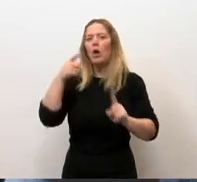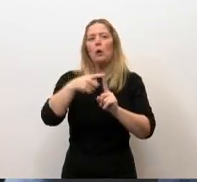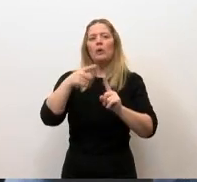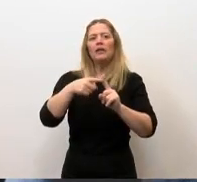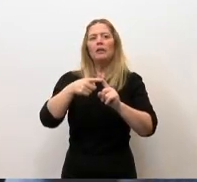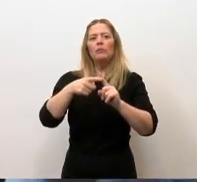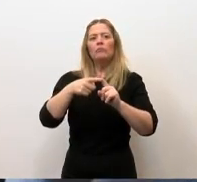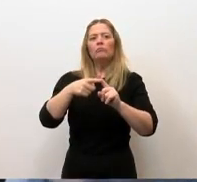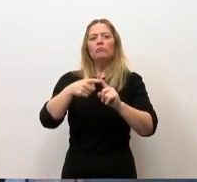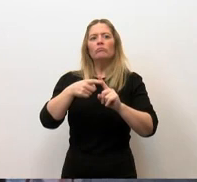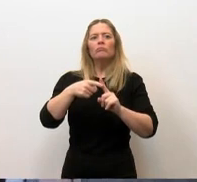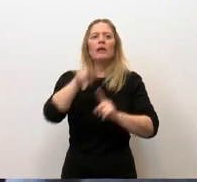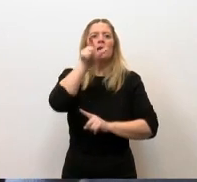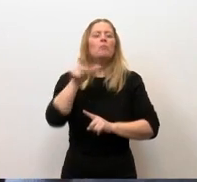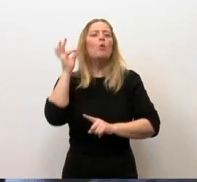las investigadoras.